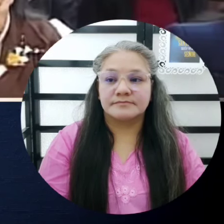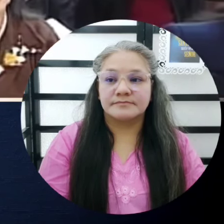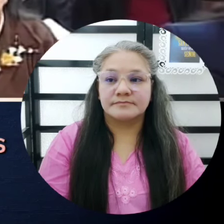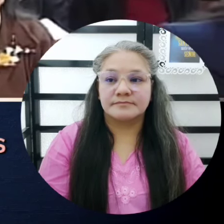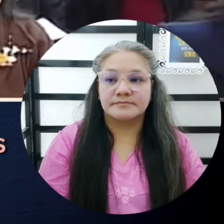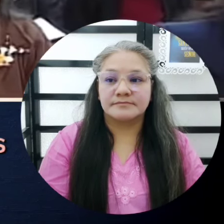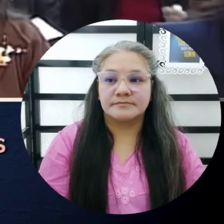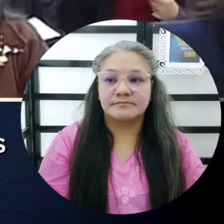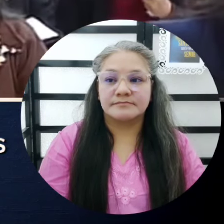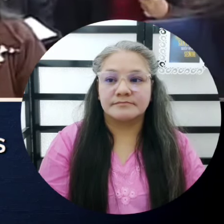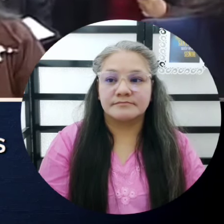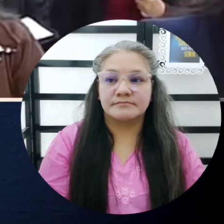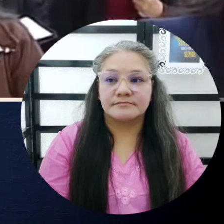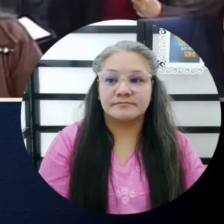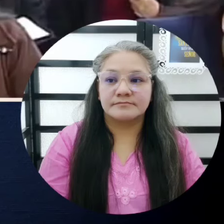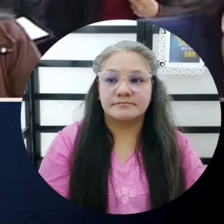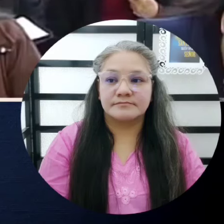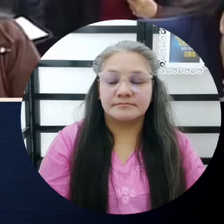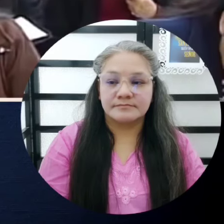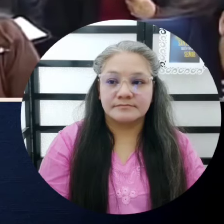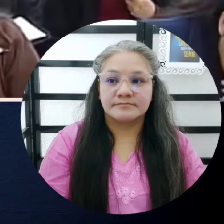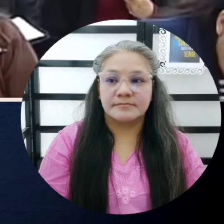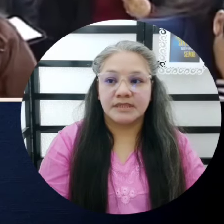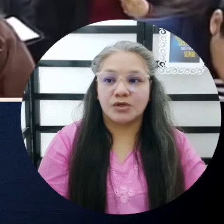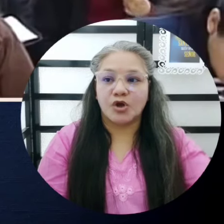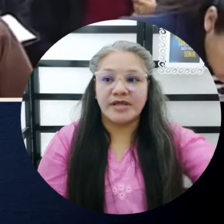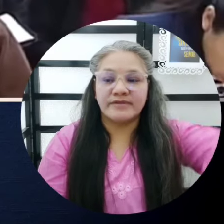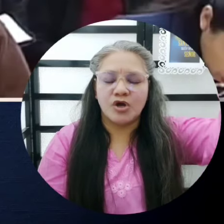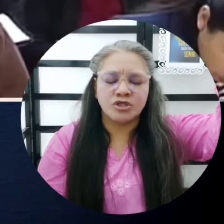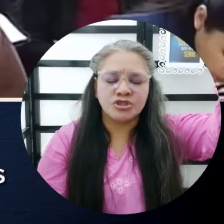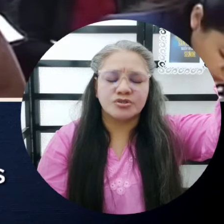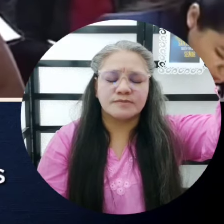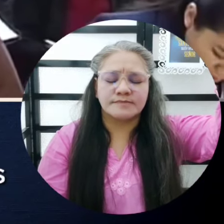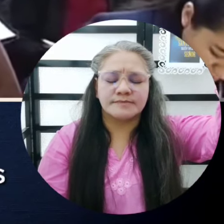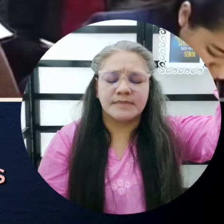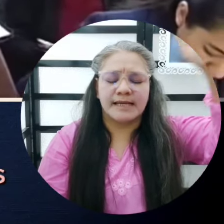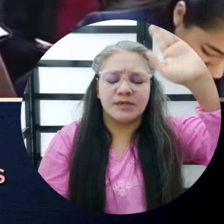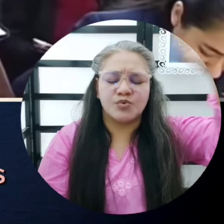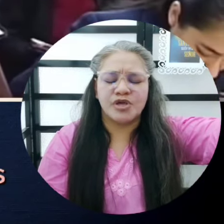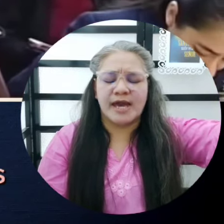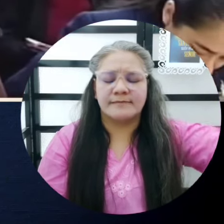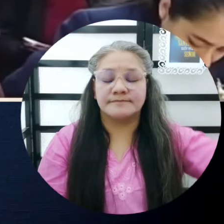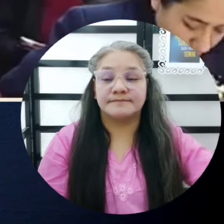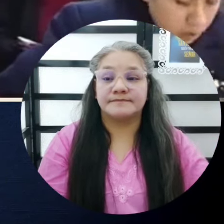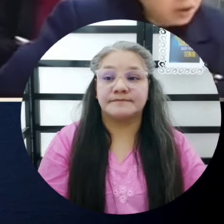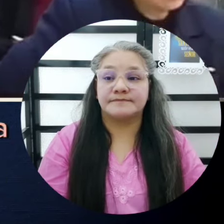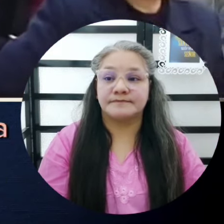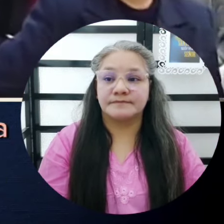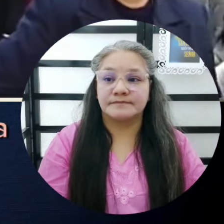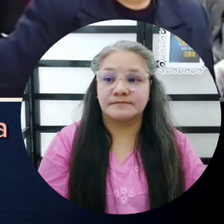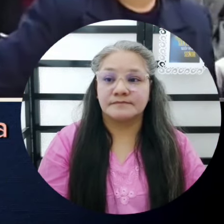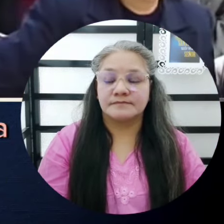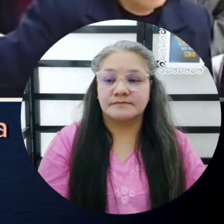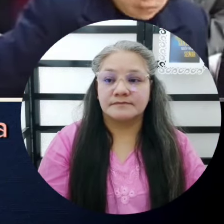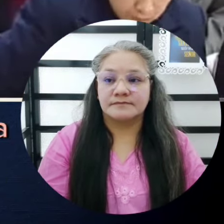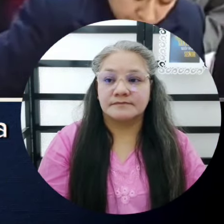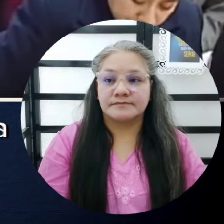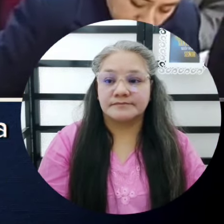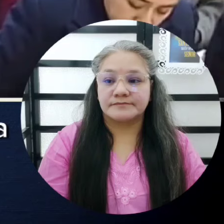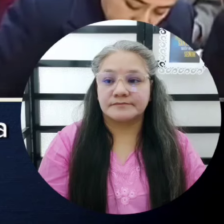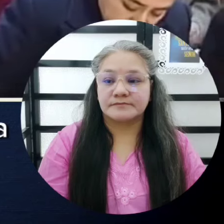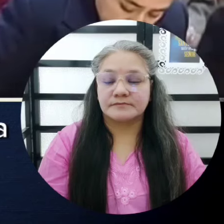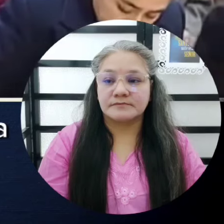lenguas de todos los pueblos. Aleluya. Y pasadas estas cosas, sosegada